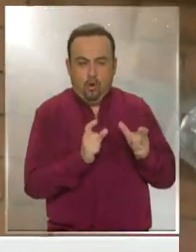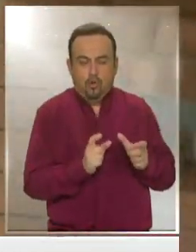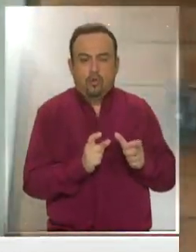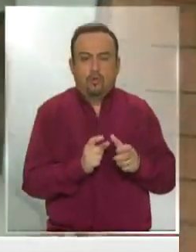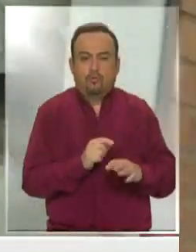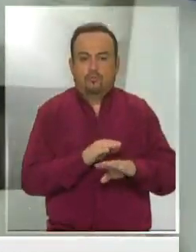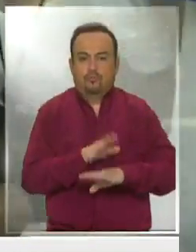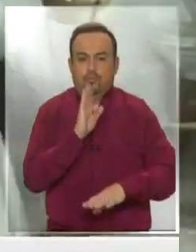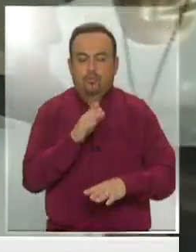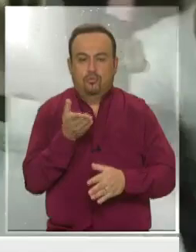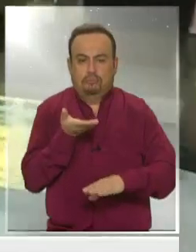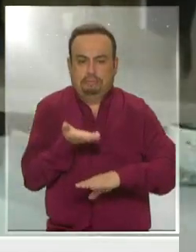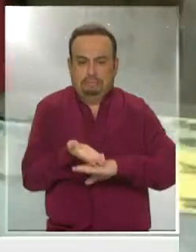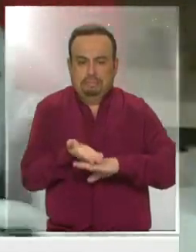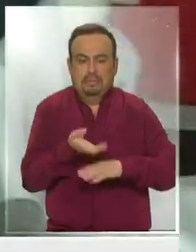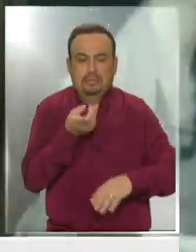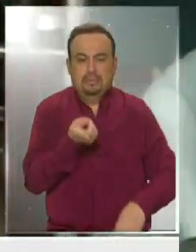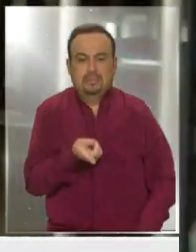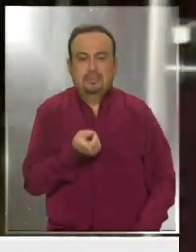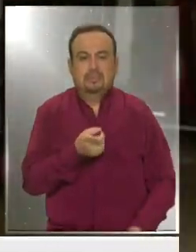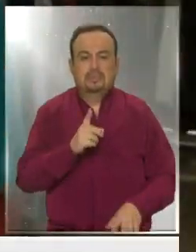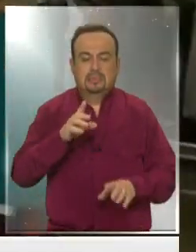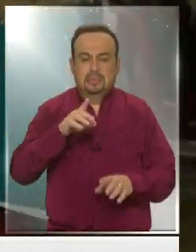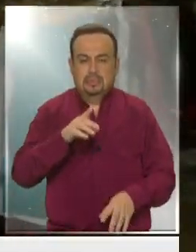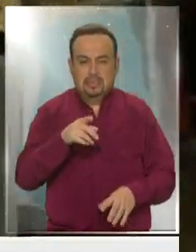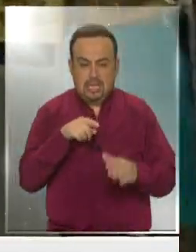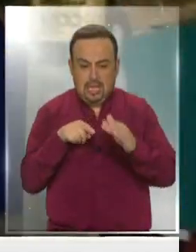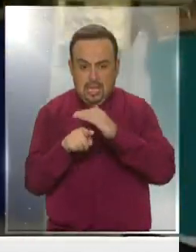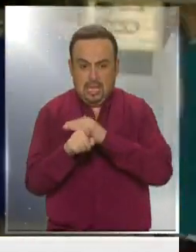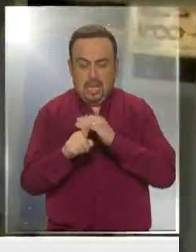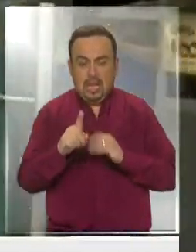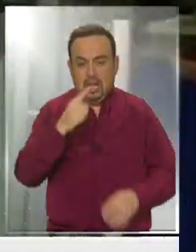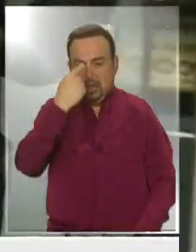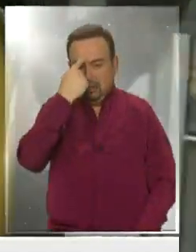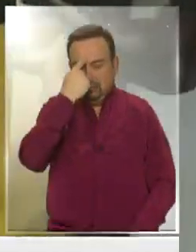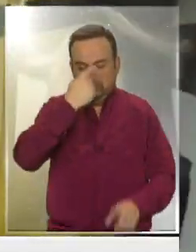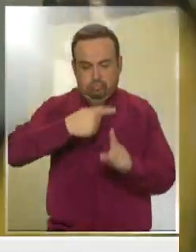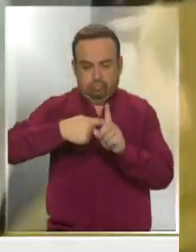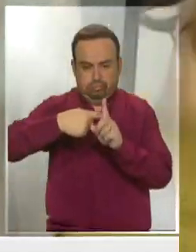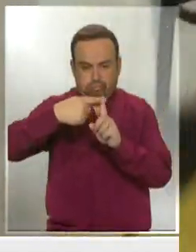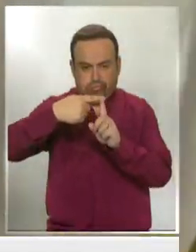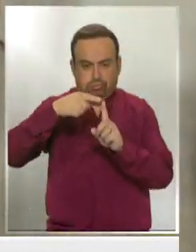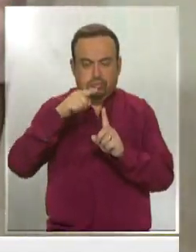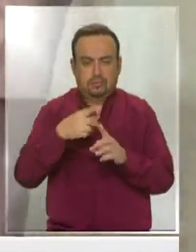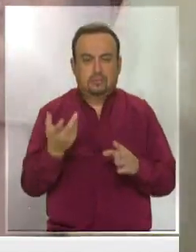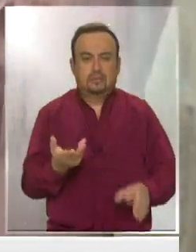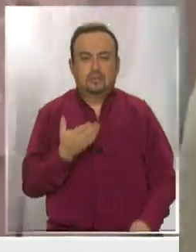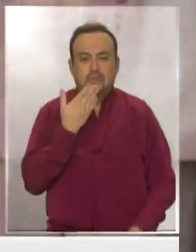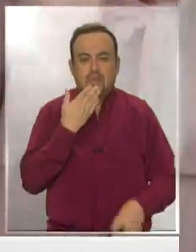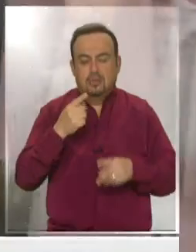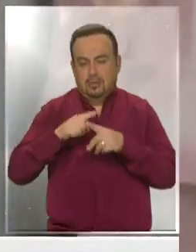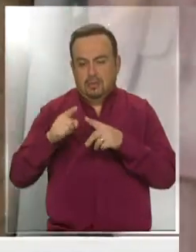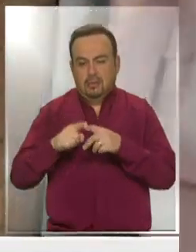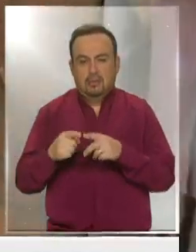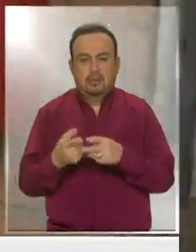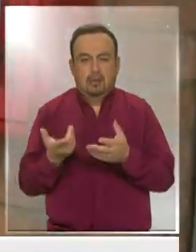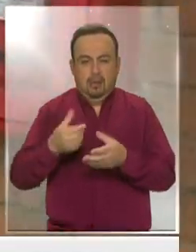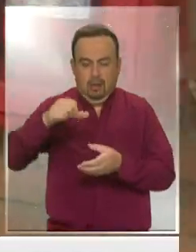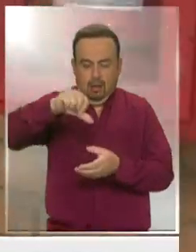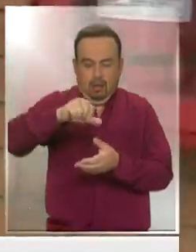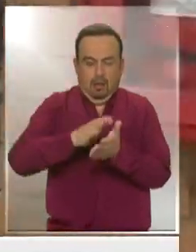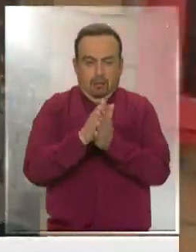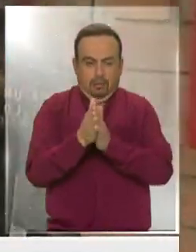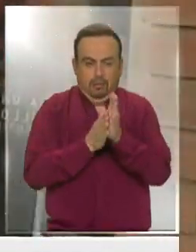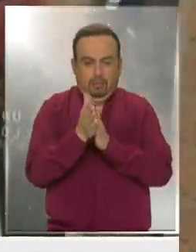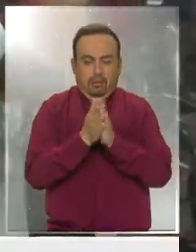exigente en el ingreso, con la toma de temperatura, además de por supuesto la implementación de varios dispensadores